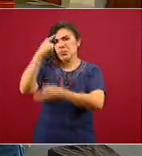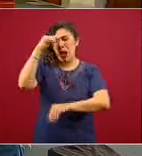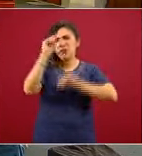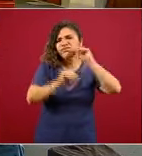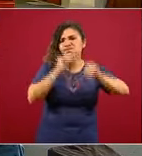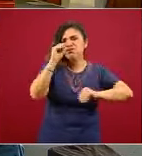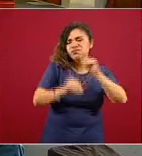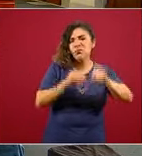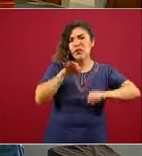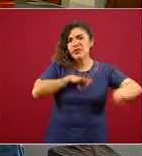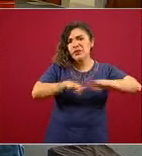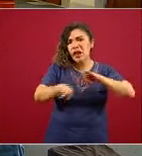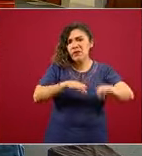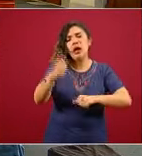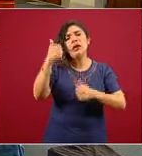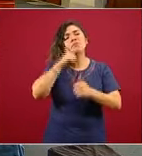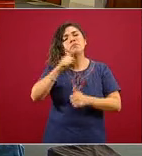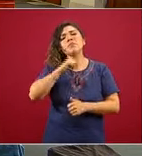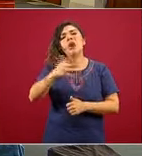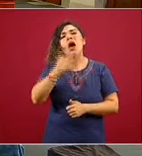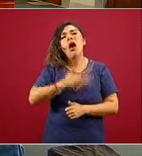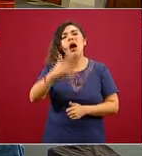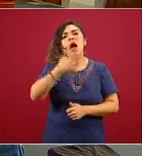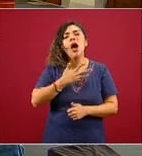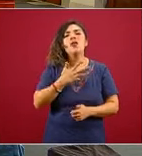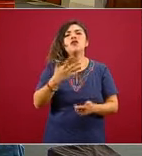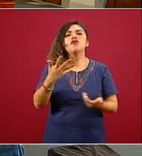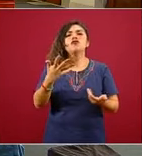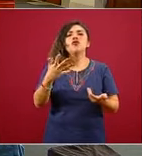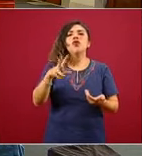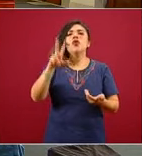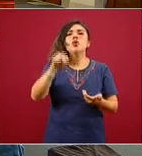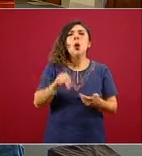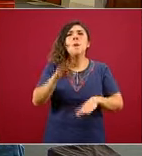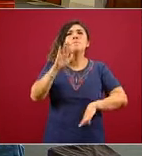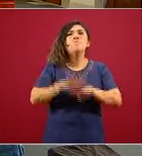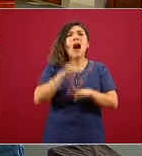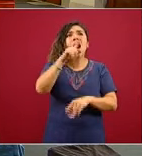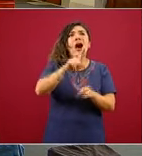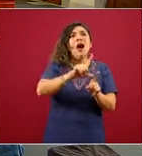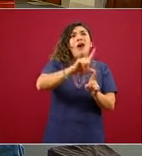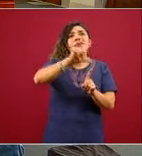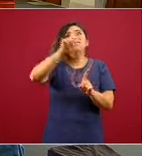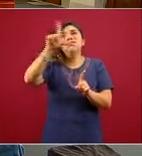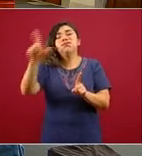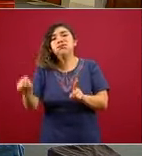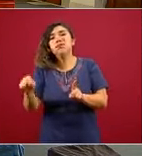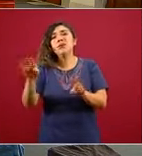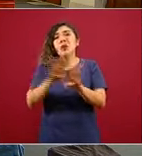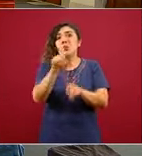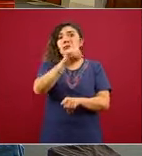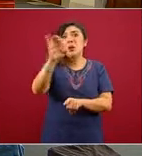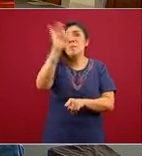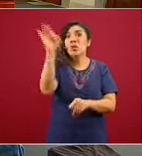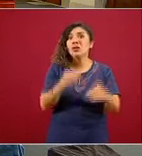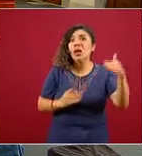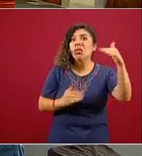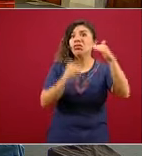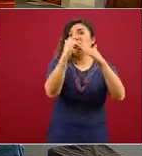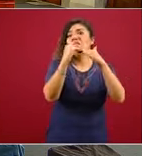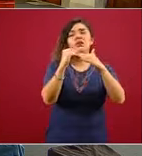hospitalaria, y que entonces siempre es importante poder o no dejar que esto llegue lo más cercano al 100% y que siempre